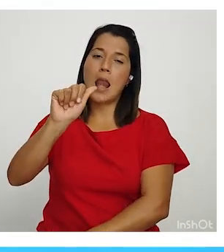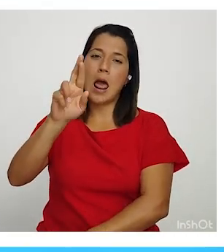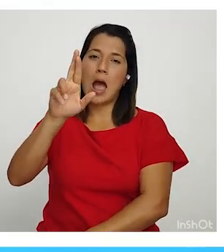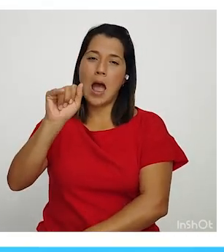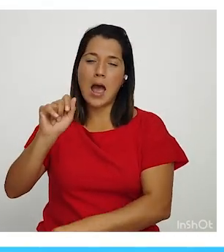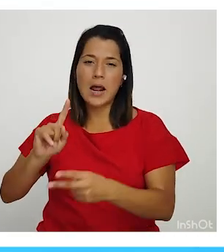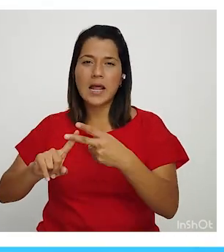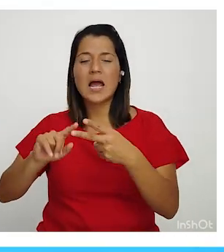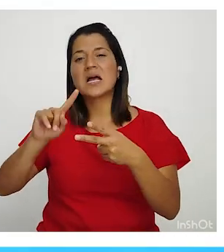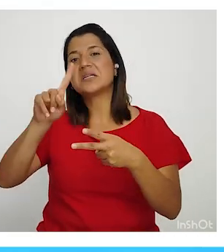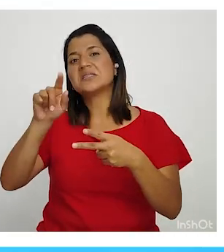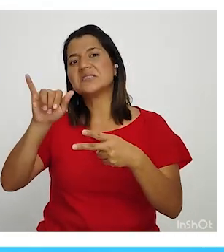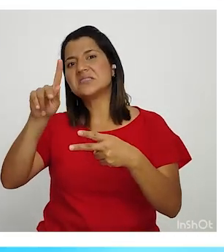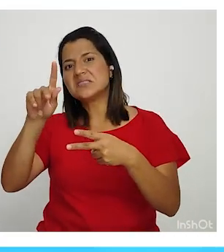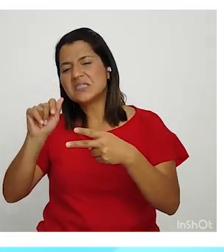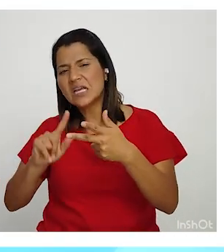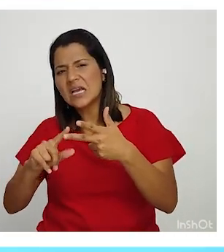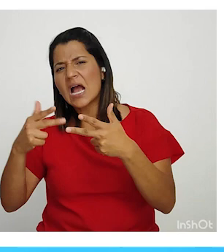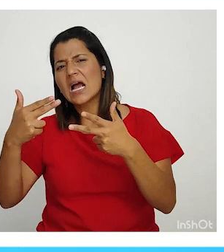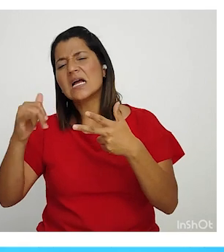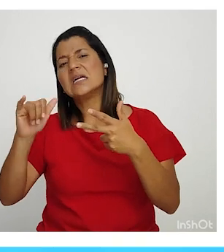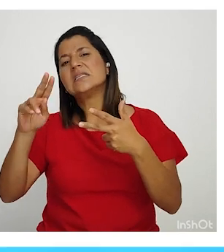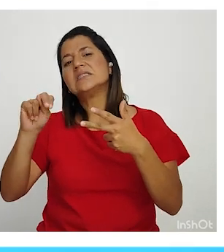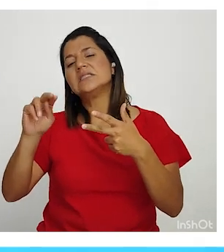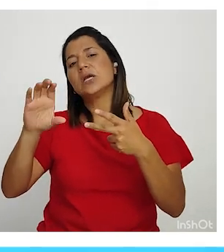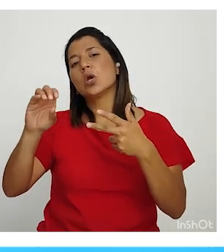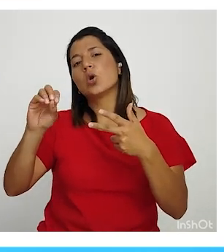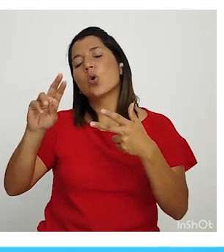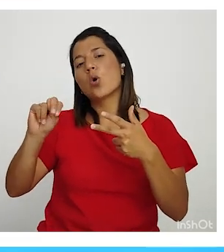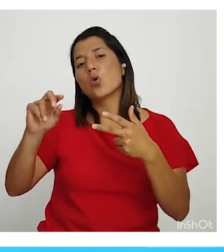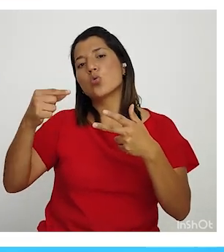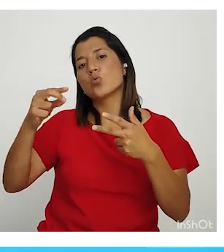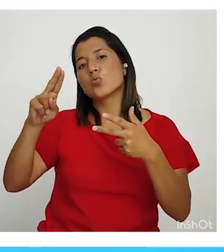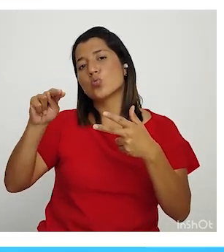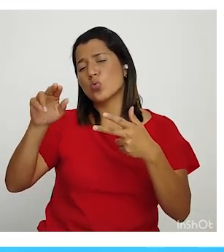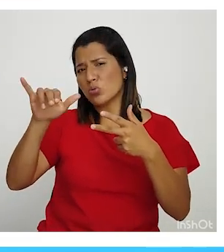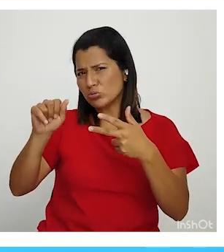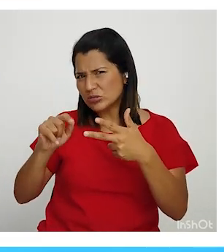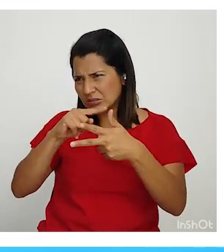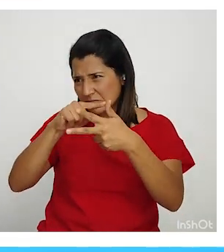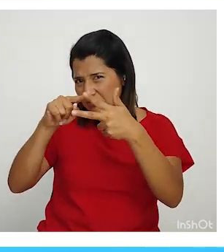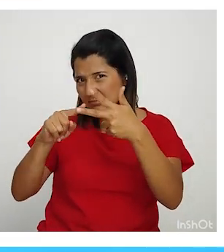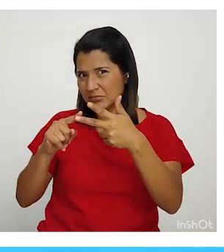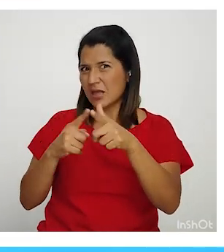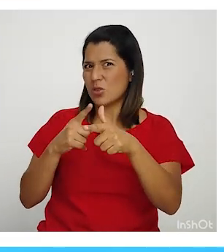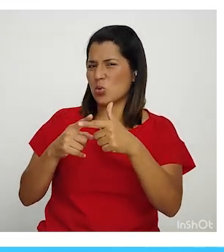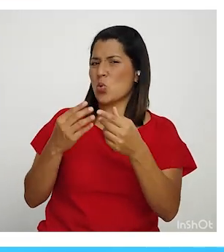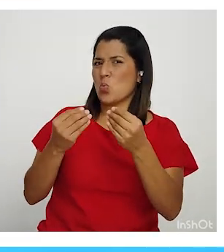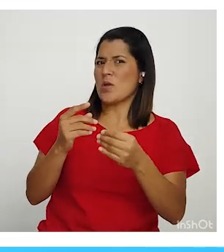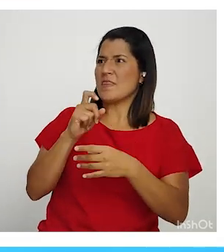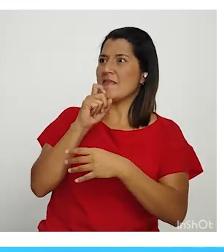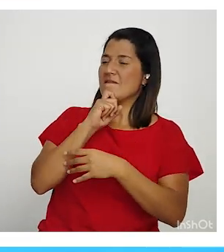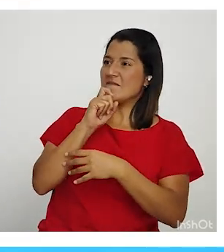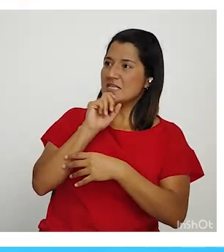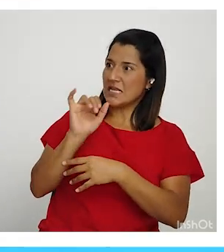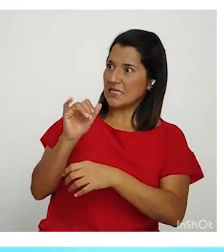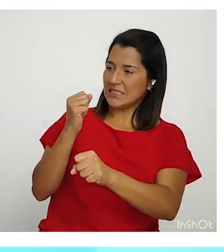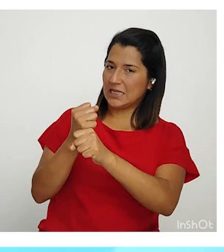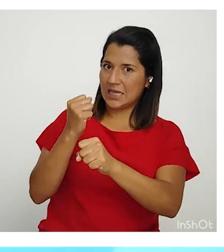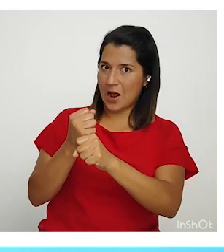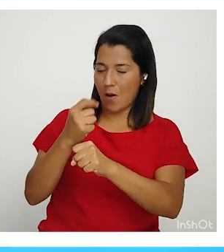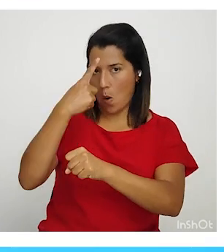transmitida por mosquitos. Entonces, qué difícil también ese trabajo por parte de las autoridades de salud de poder